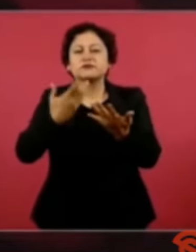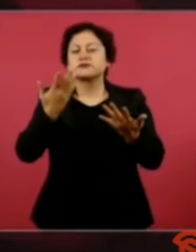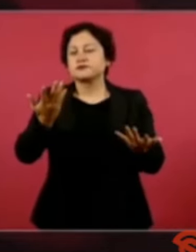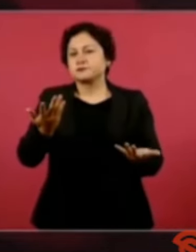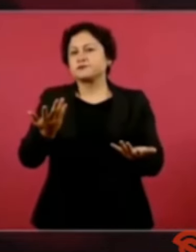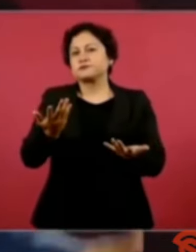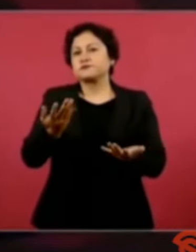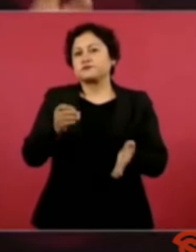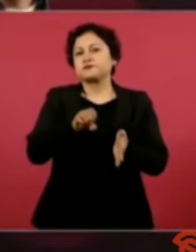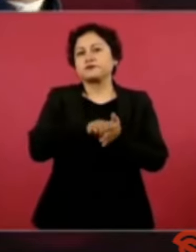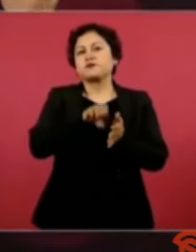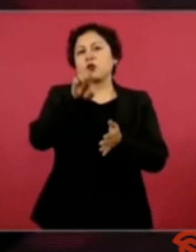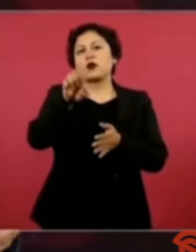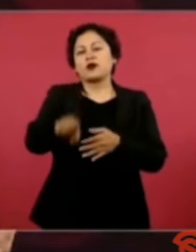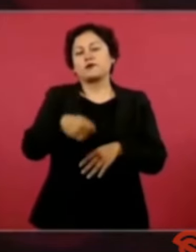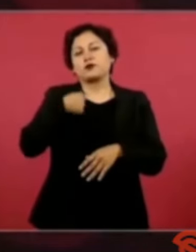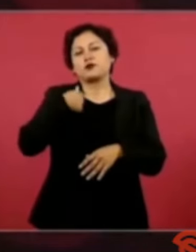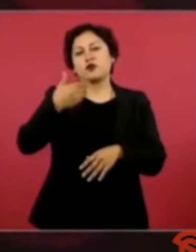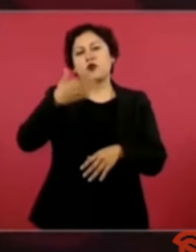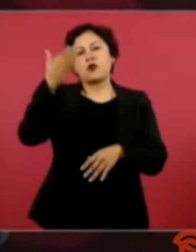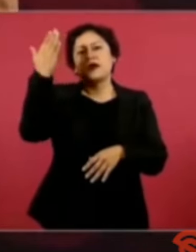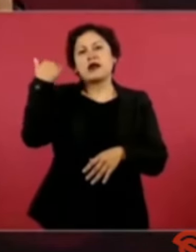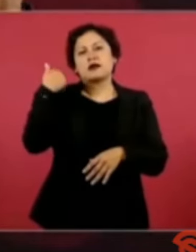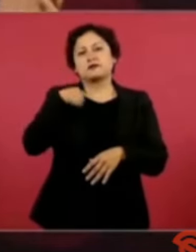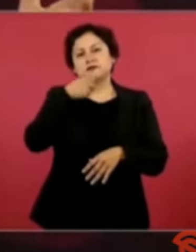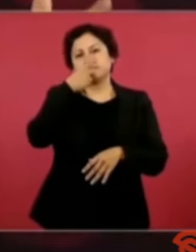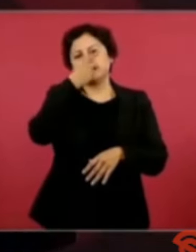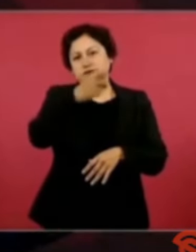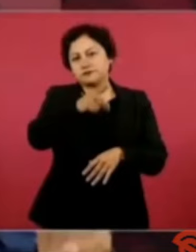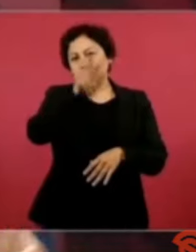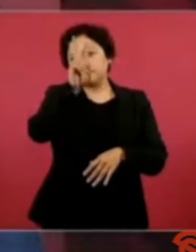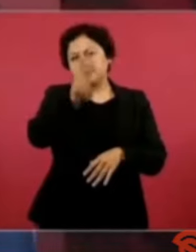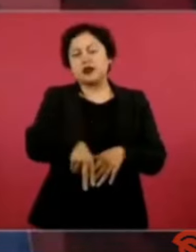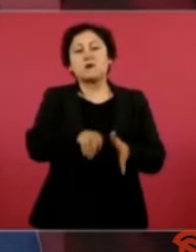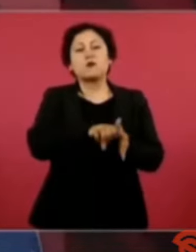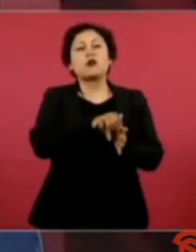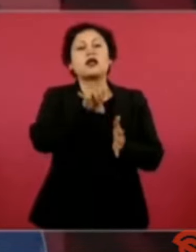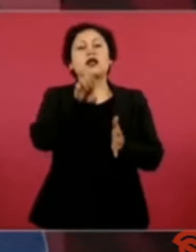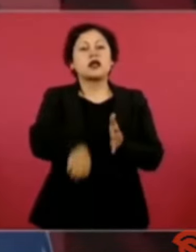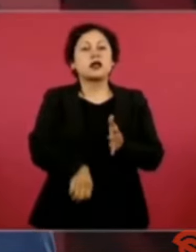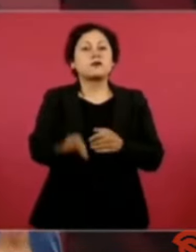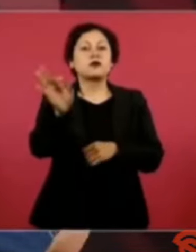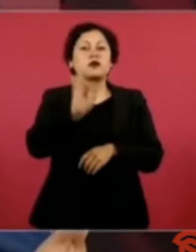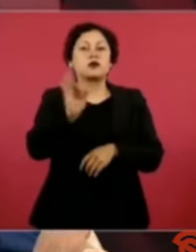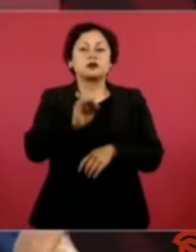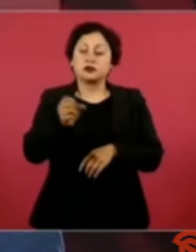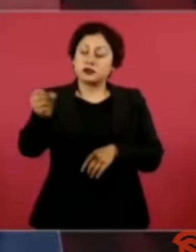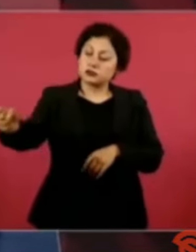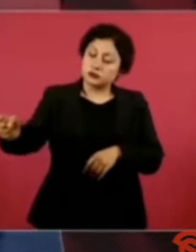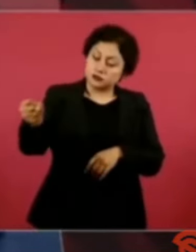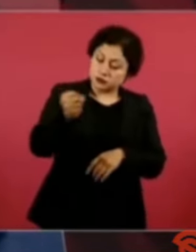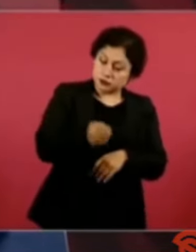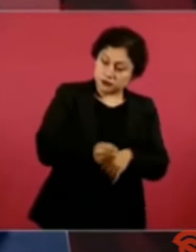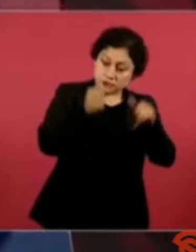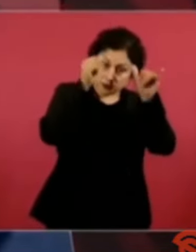si ponían de candidata a una vaca, con todo el respeto, ganaba la vaca.